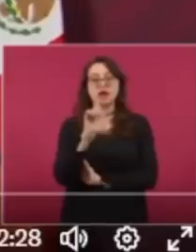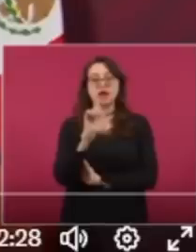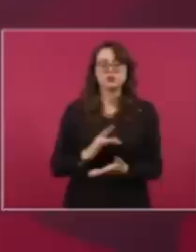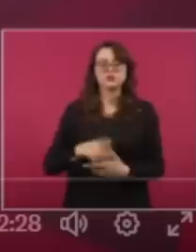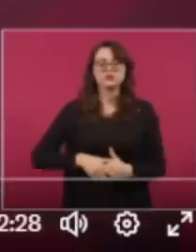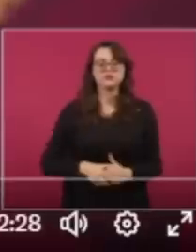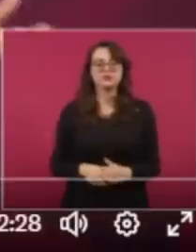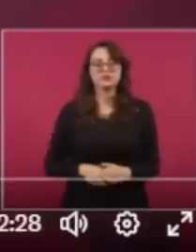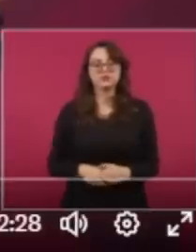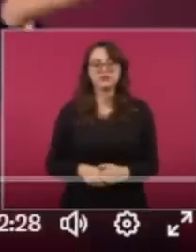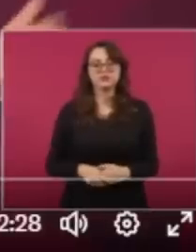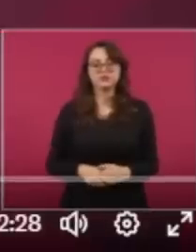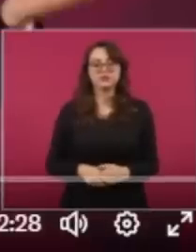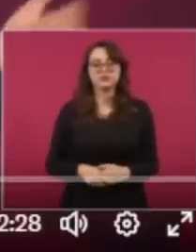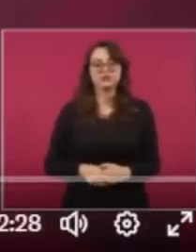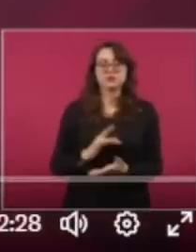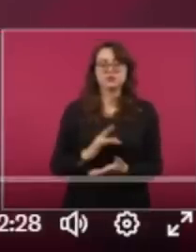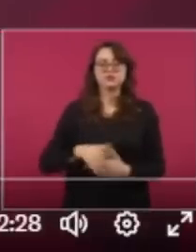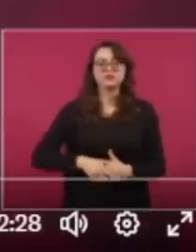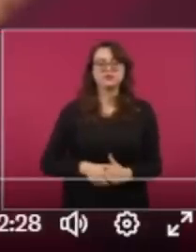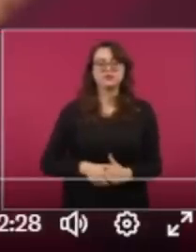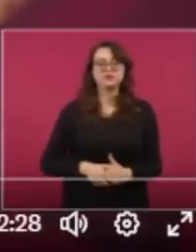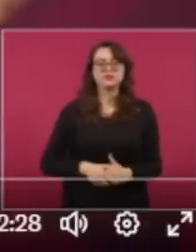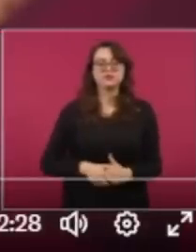escuchando. Entonces,